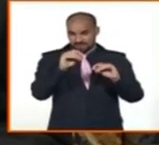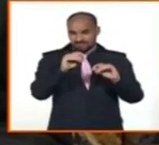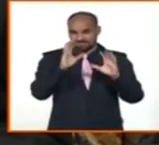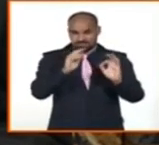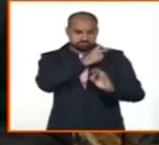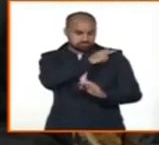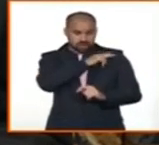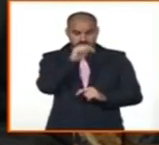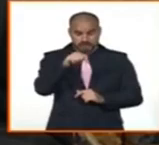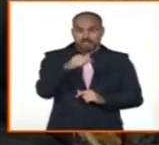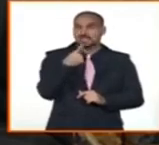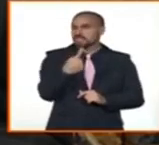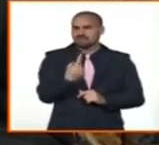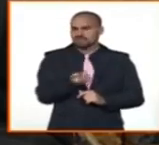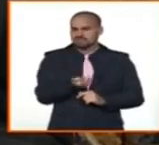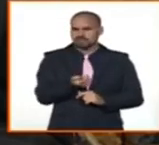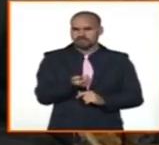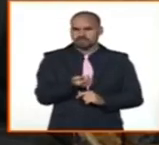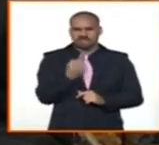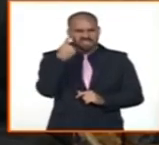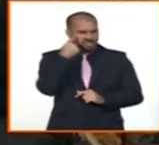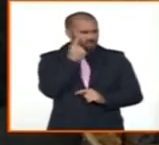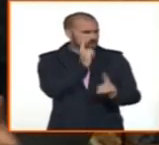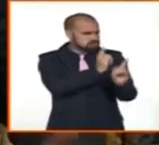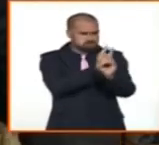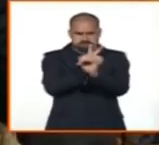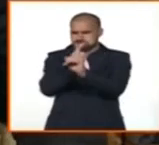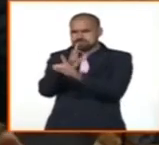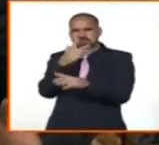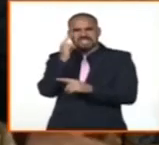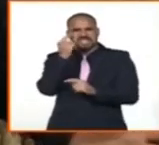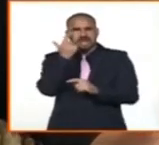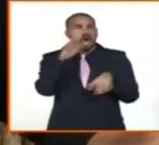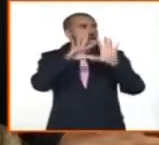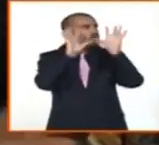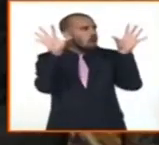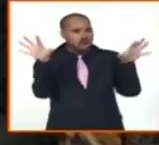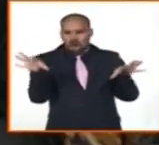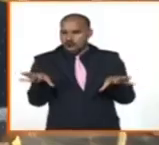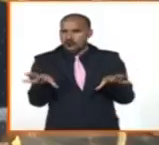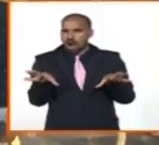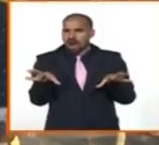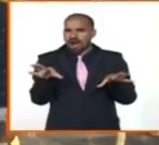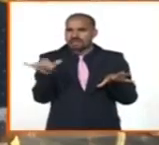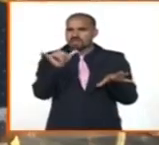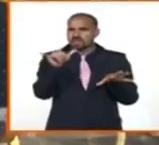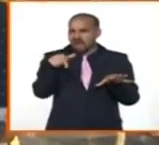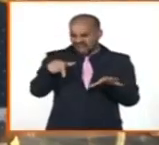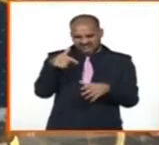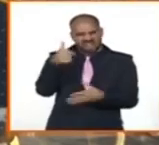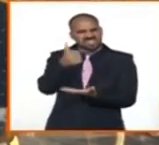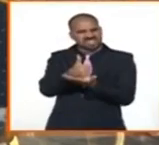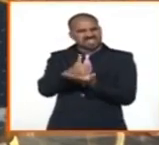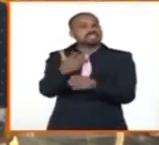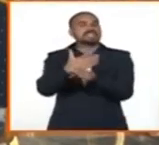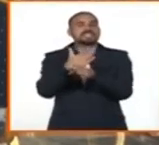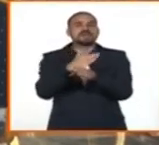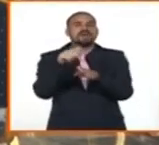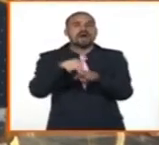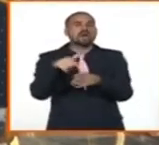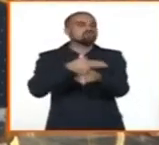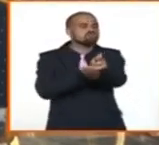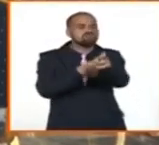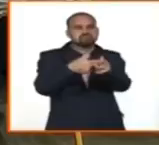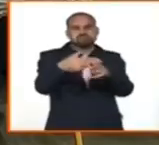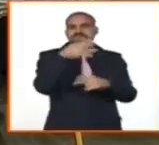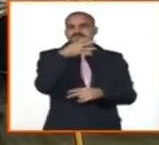aquí donde quiera que tú tropiezas, aquí todas las piedras, todos los espacios tienen una historia de Fidel. Aquí es estar todos los días